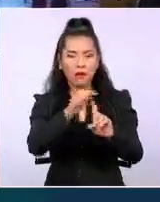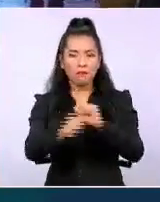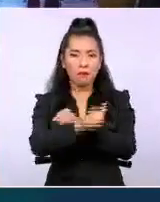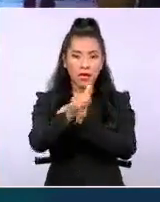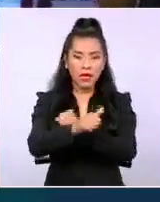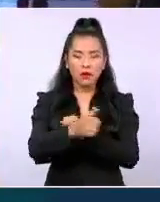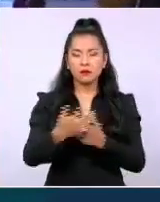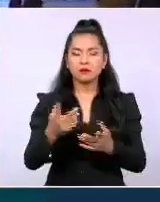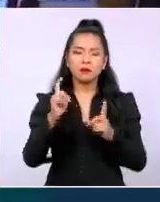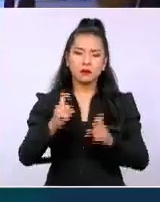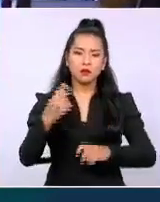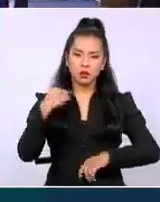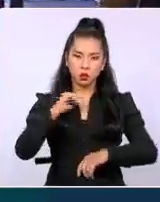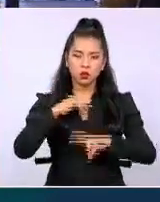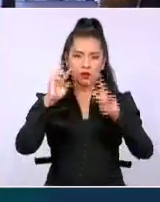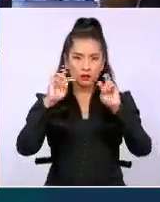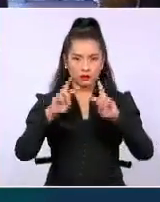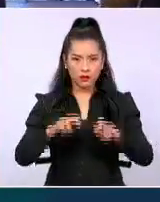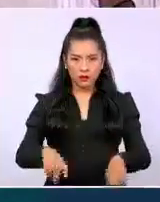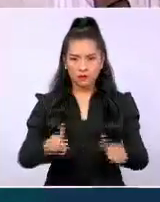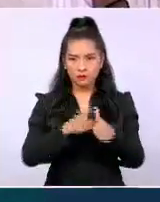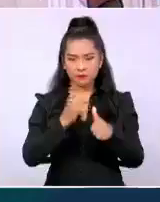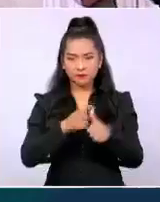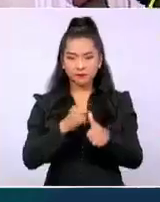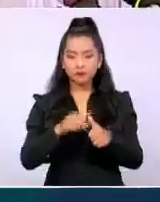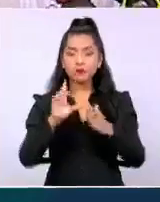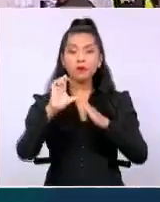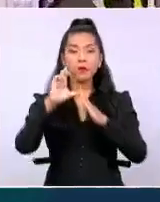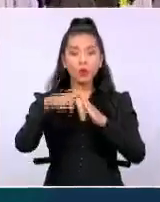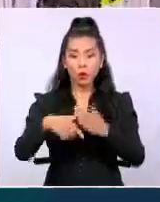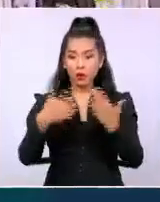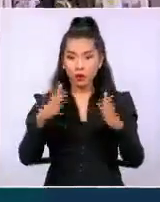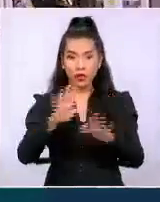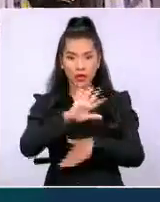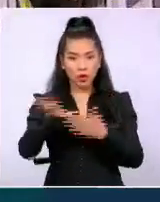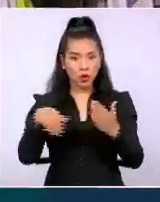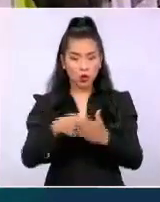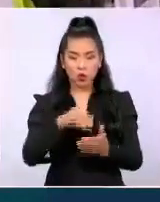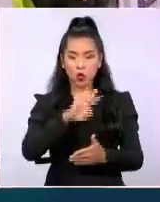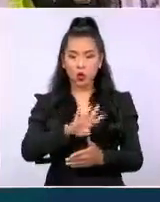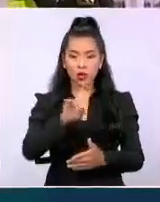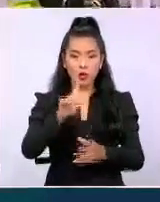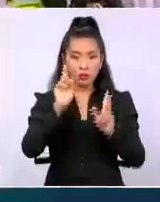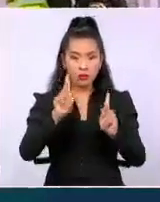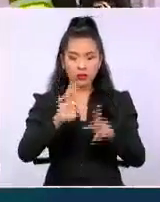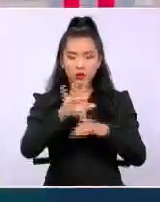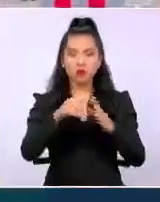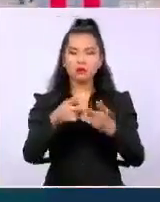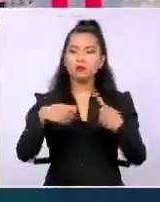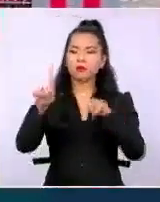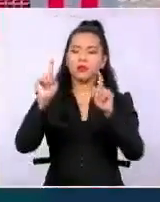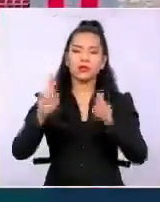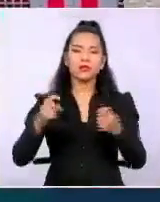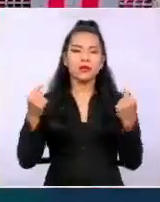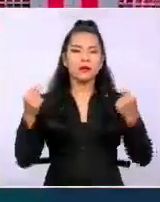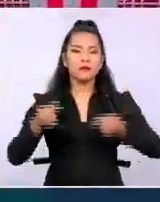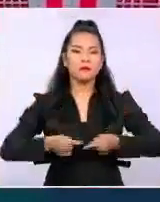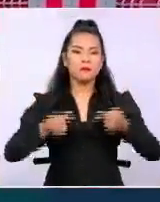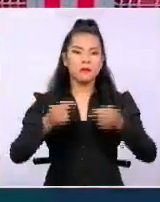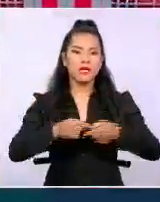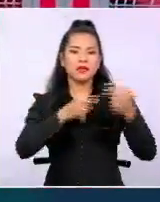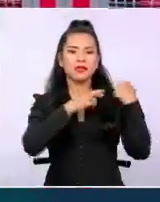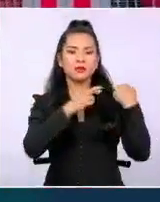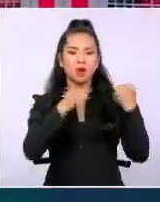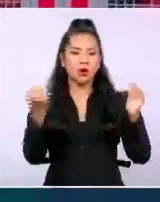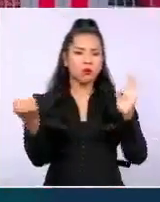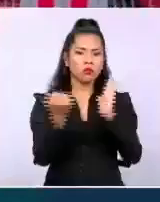en la ciudad de Oruro. Posteriormente han sido remitidos a todos ellos, los 41, a migración para ver su